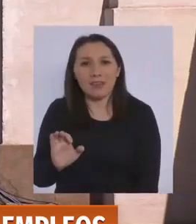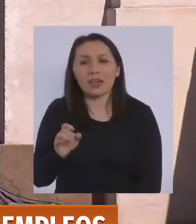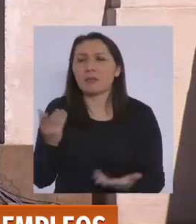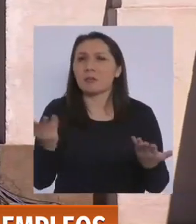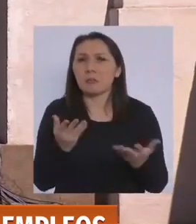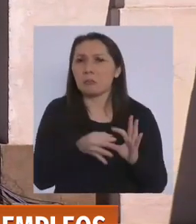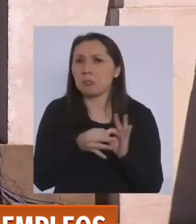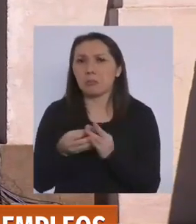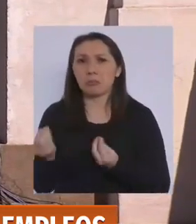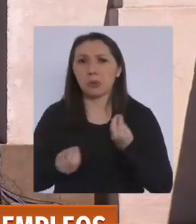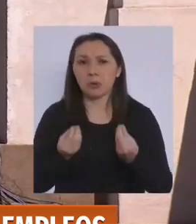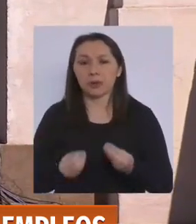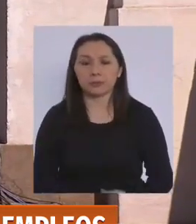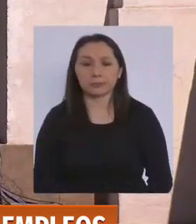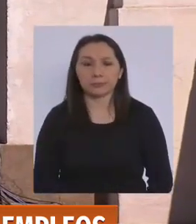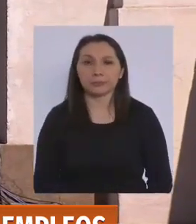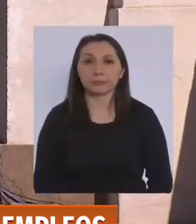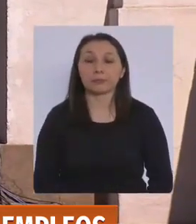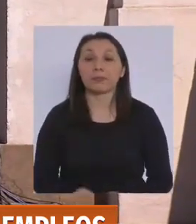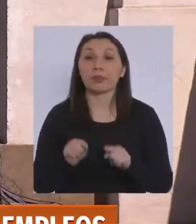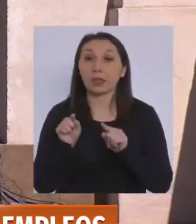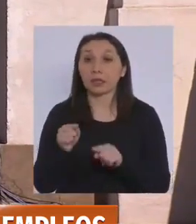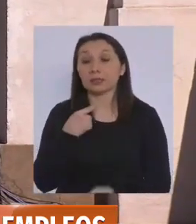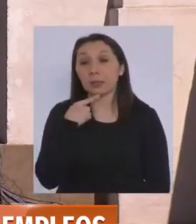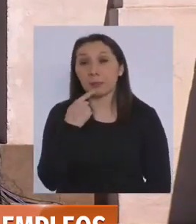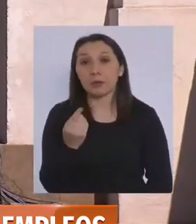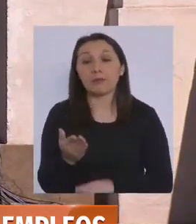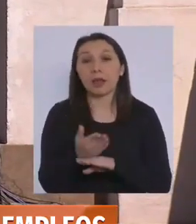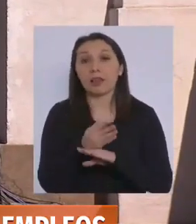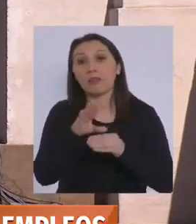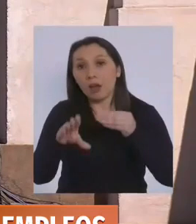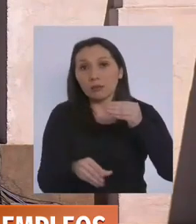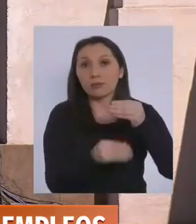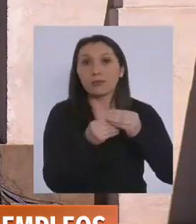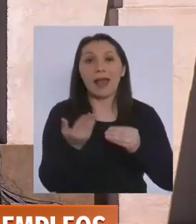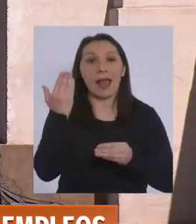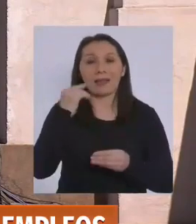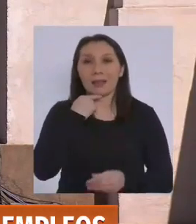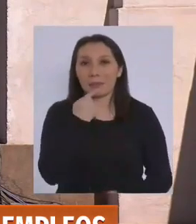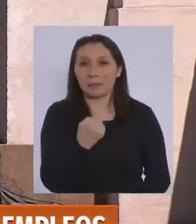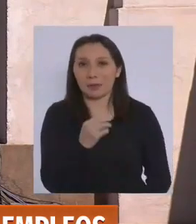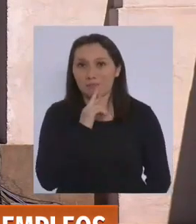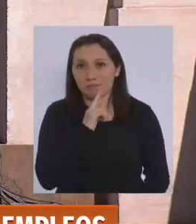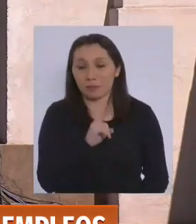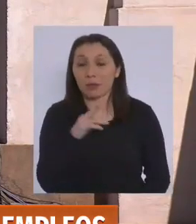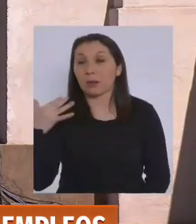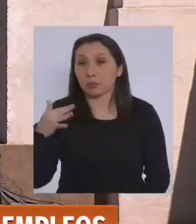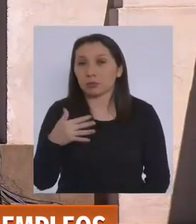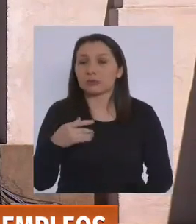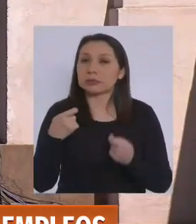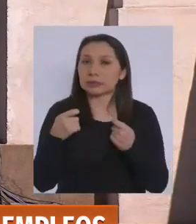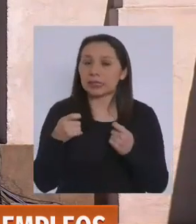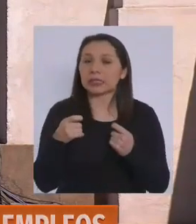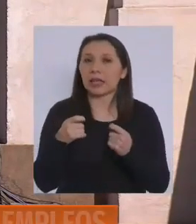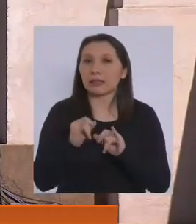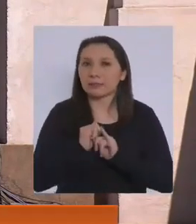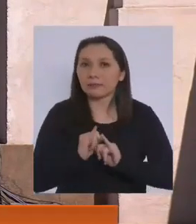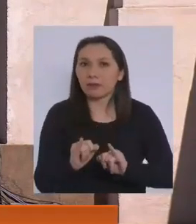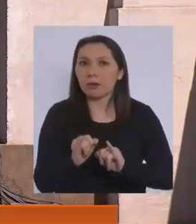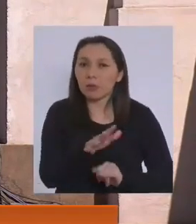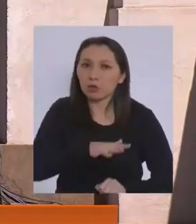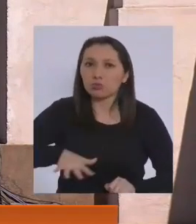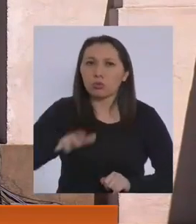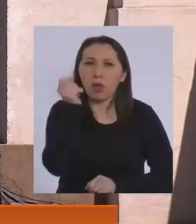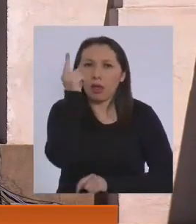razones, los argumentos? A ver, antes de ir a su pregunta, déjeme complementar sobre la anterior y decir algo bien importante, tratar de bajar a la